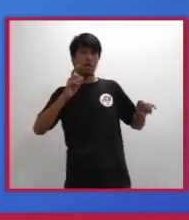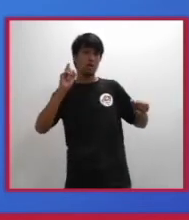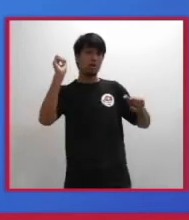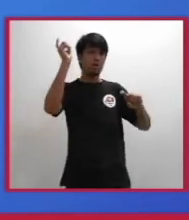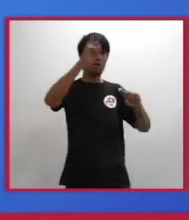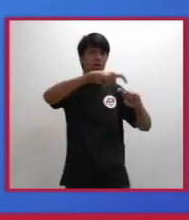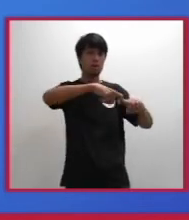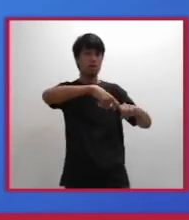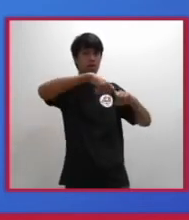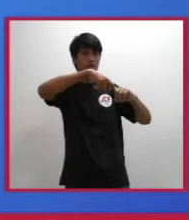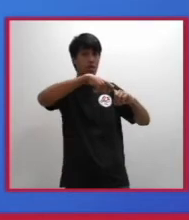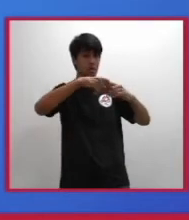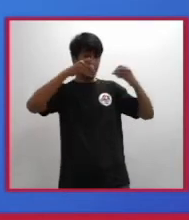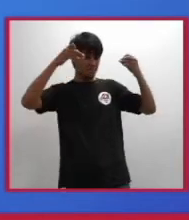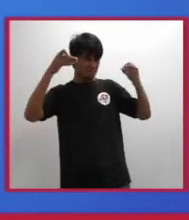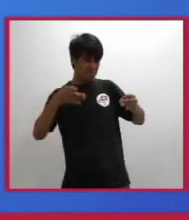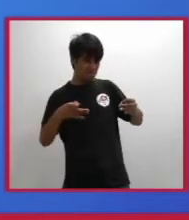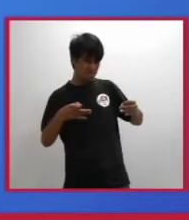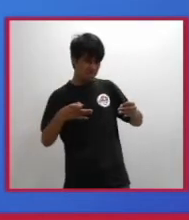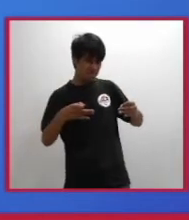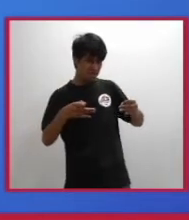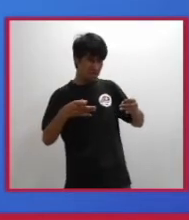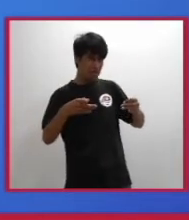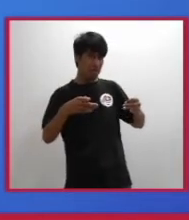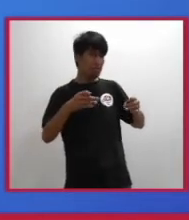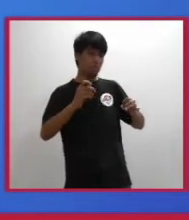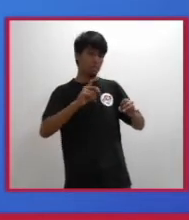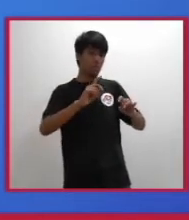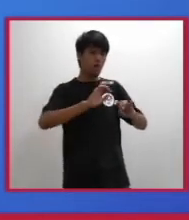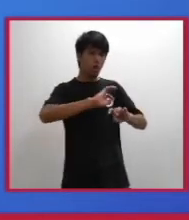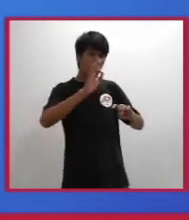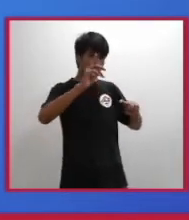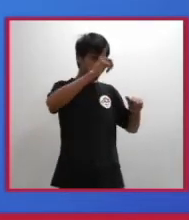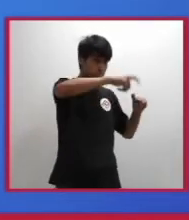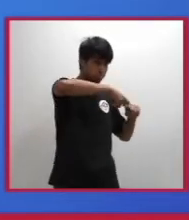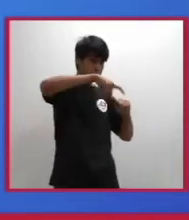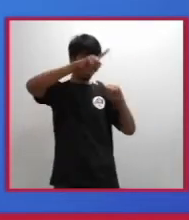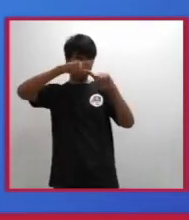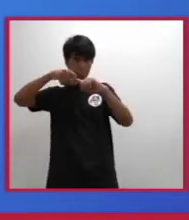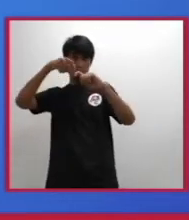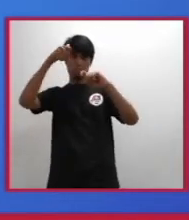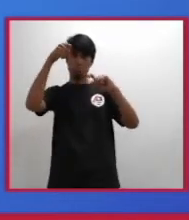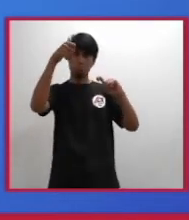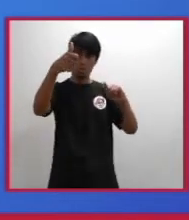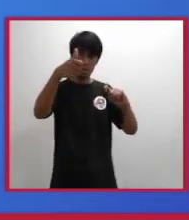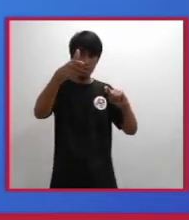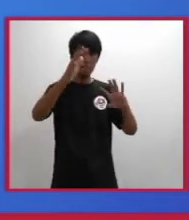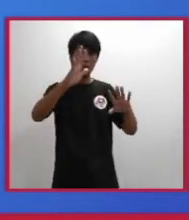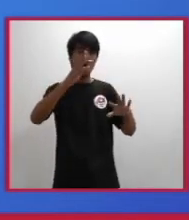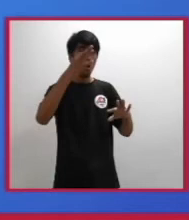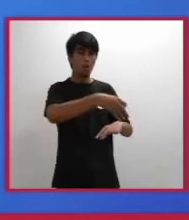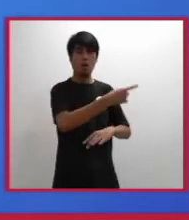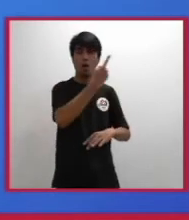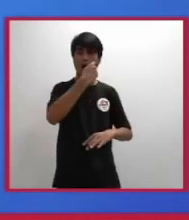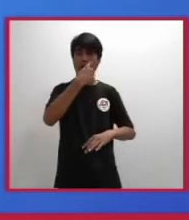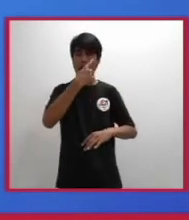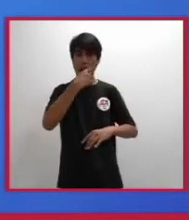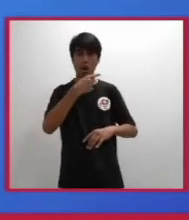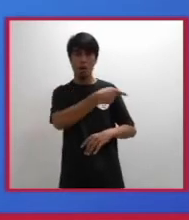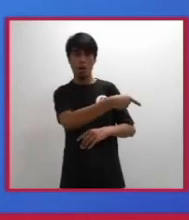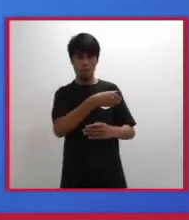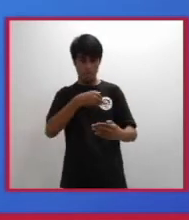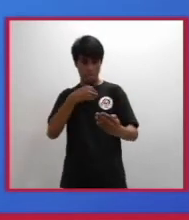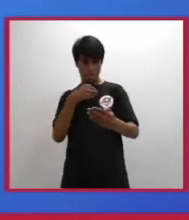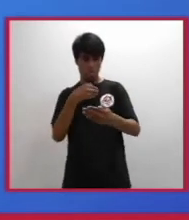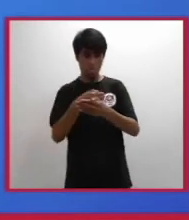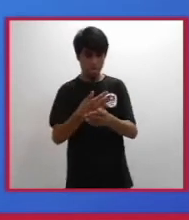no? ¿Cómo estaba establecido en el procedimiento que se tenía que realizar? ¿Y cómo se hizo? ¿Estaba el supervisor